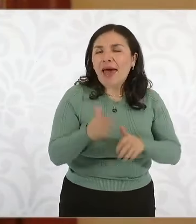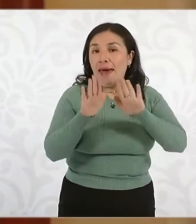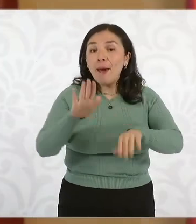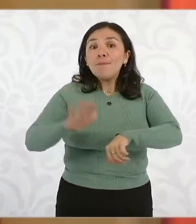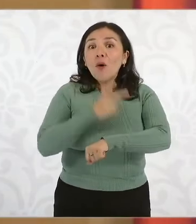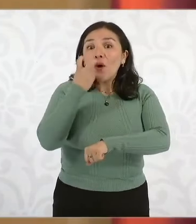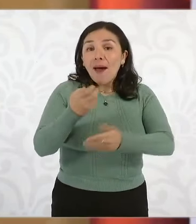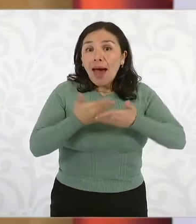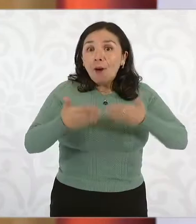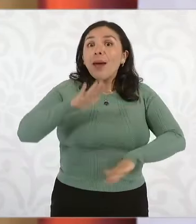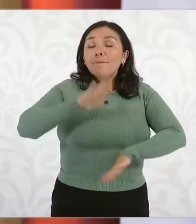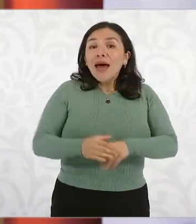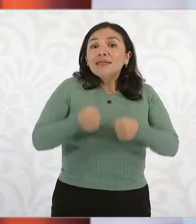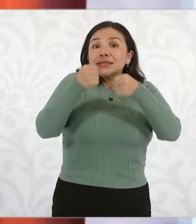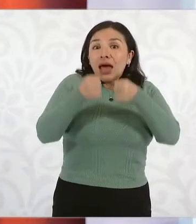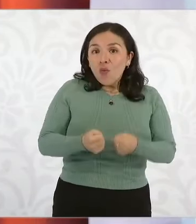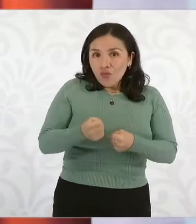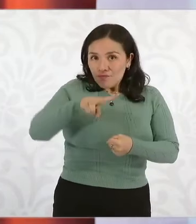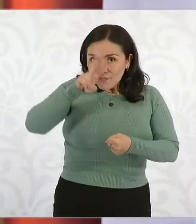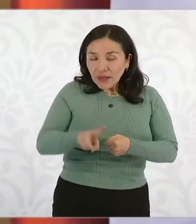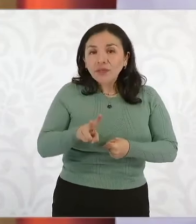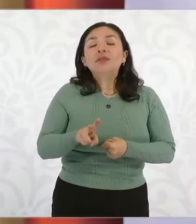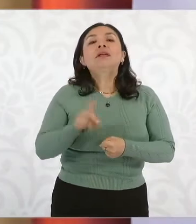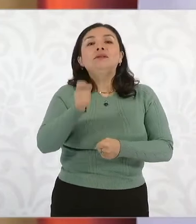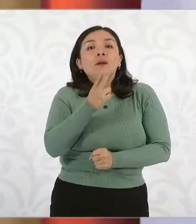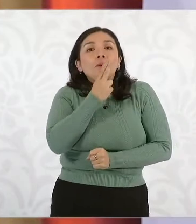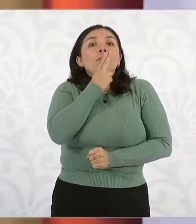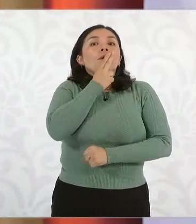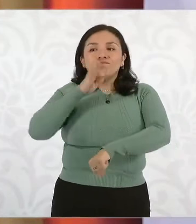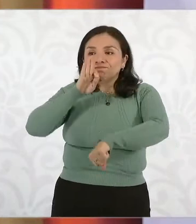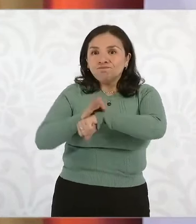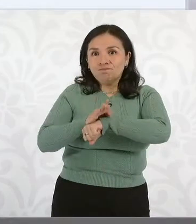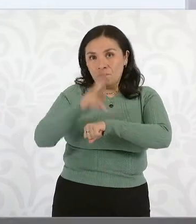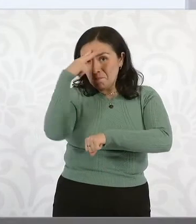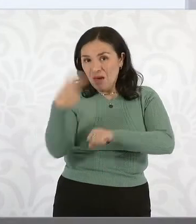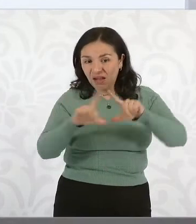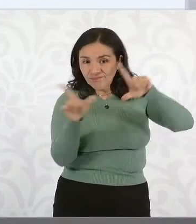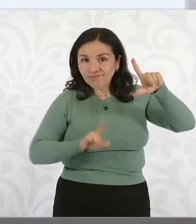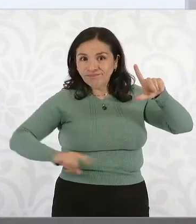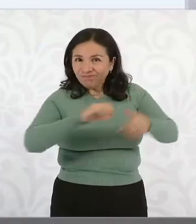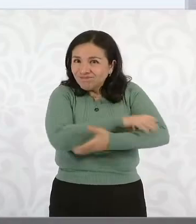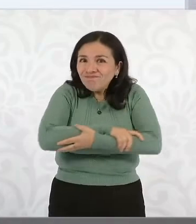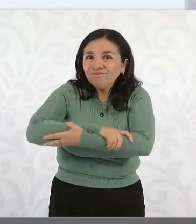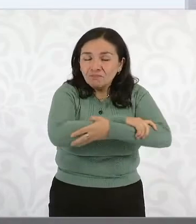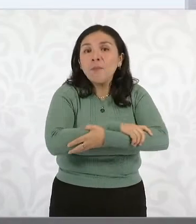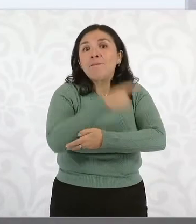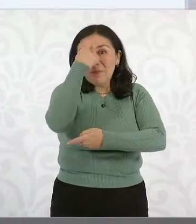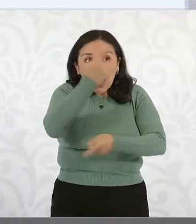para garantizar que el interés y soberanía nacional sea quienes guíen a